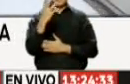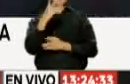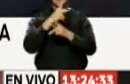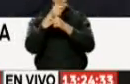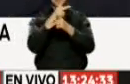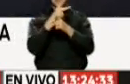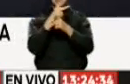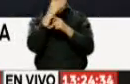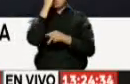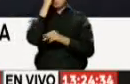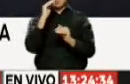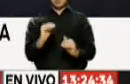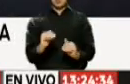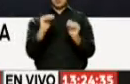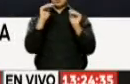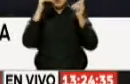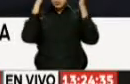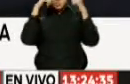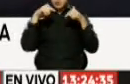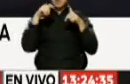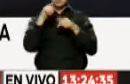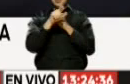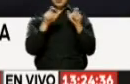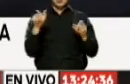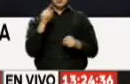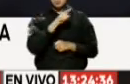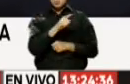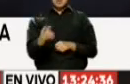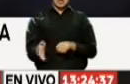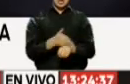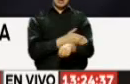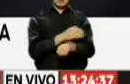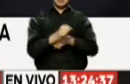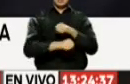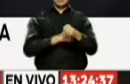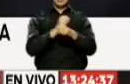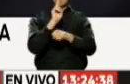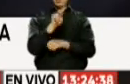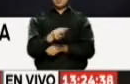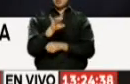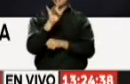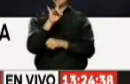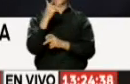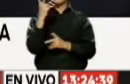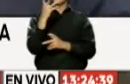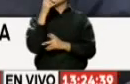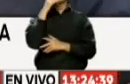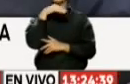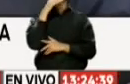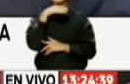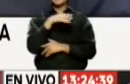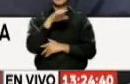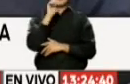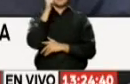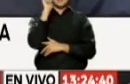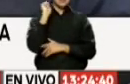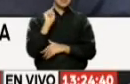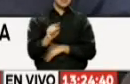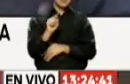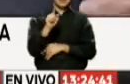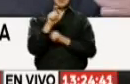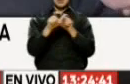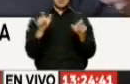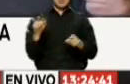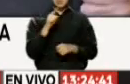Superior resolvió graduar a los alumnos egresados antes del año 2008 a través de un examen complexivo. Más de 10.000